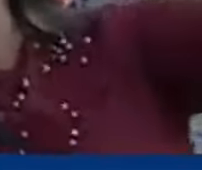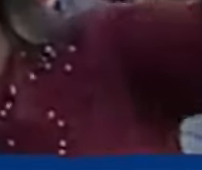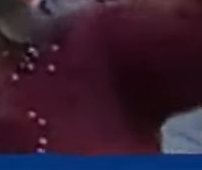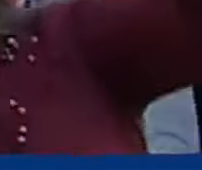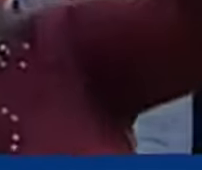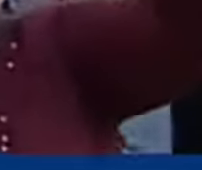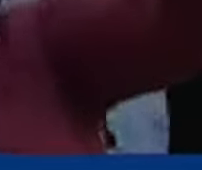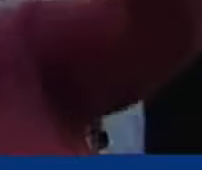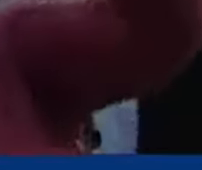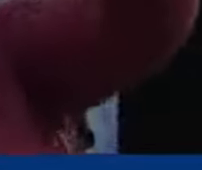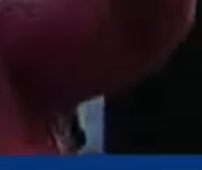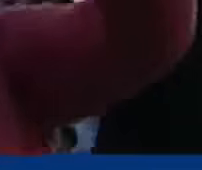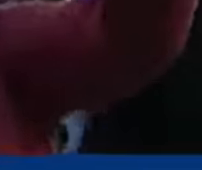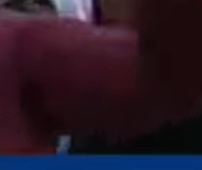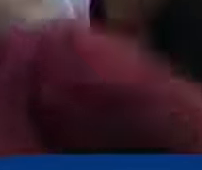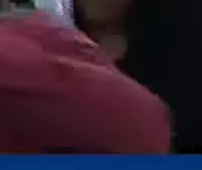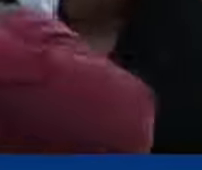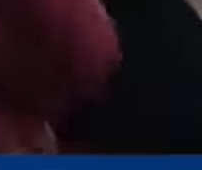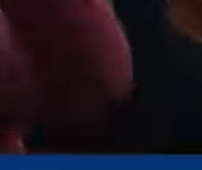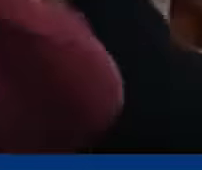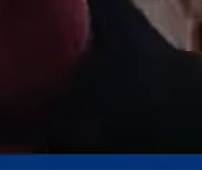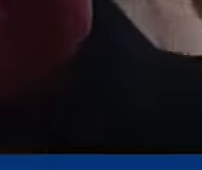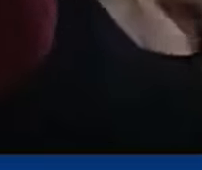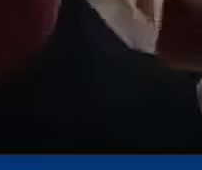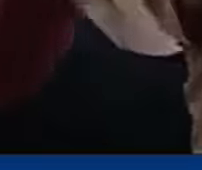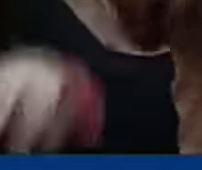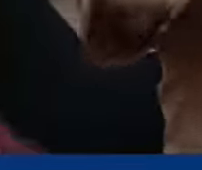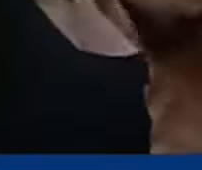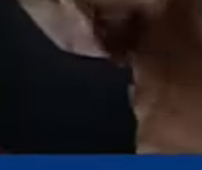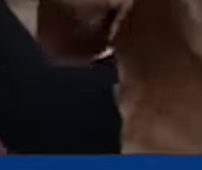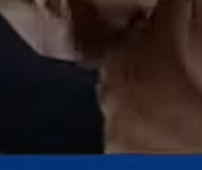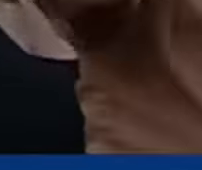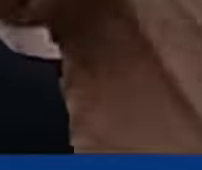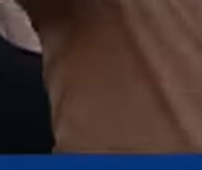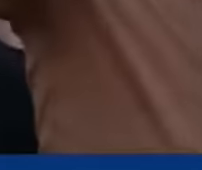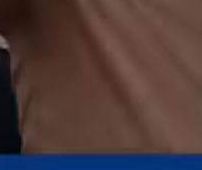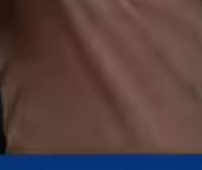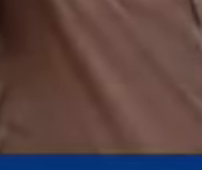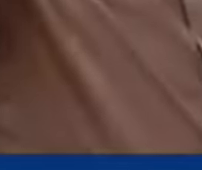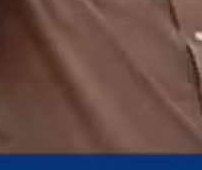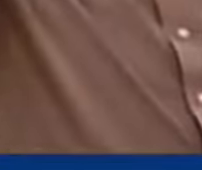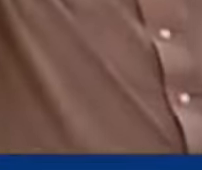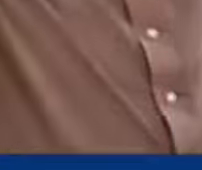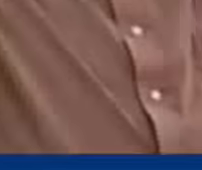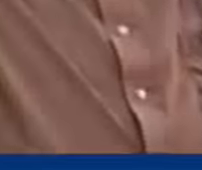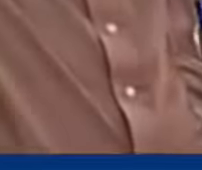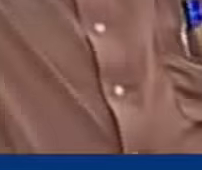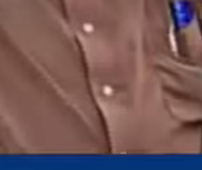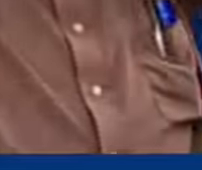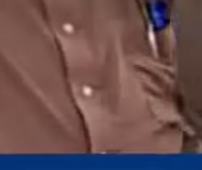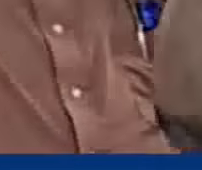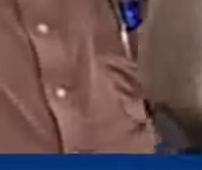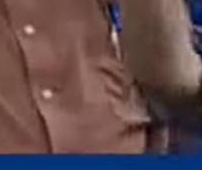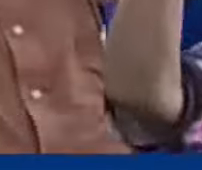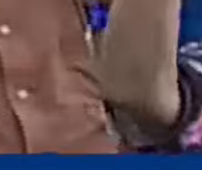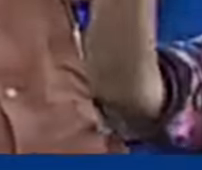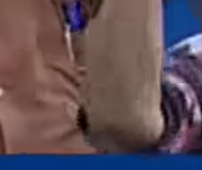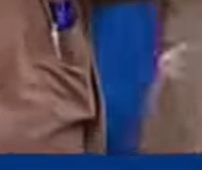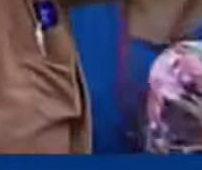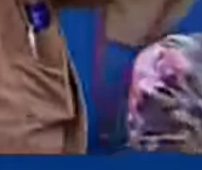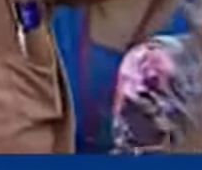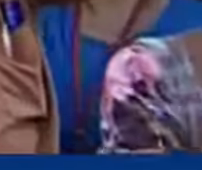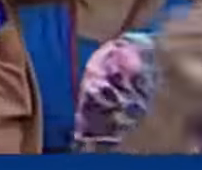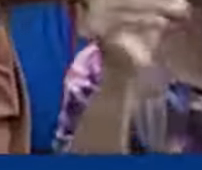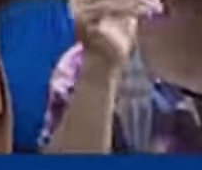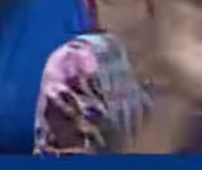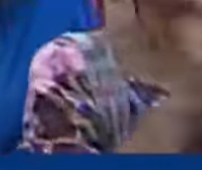Verano con ella y ella verdecita. Verano con ella y ella verdecita. Cojan los cohetes,